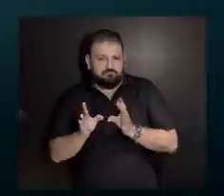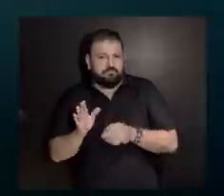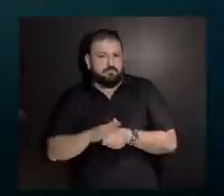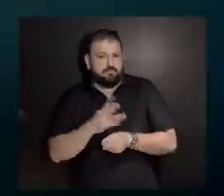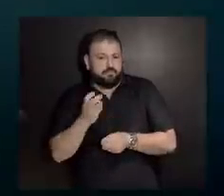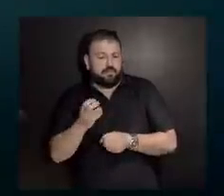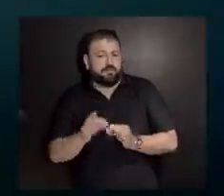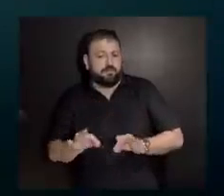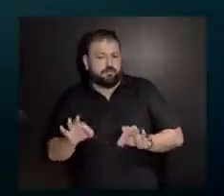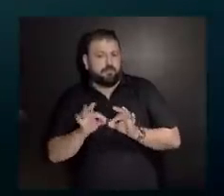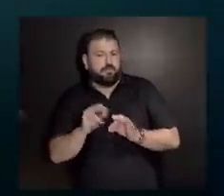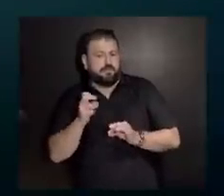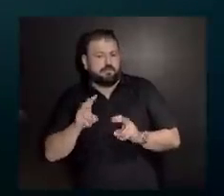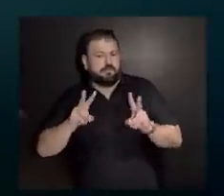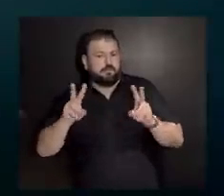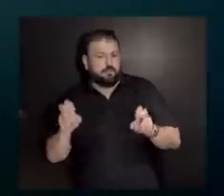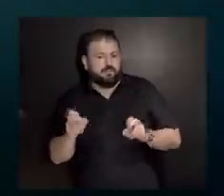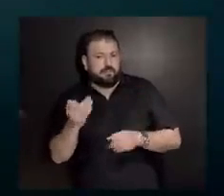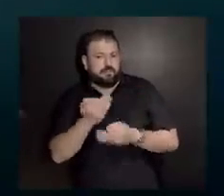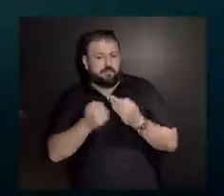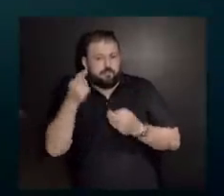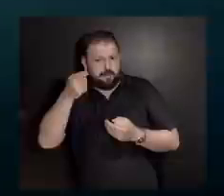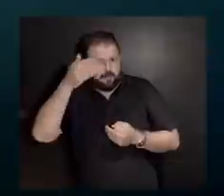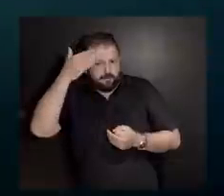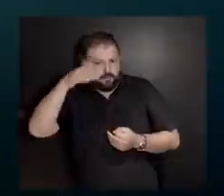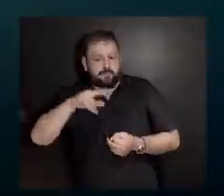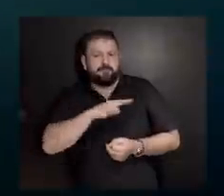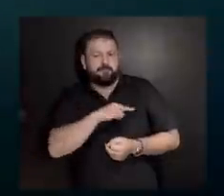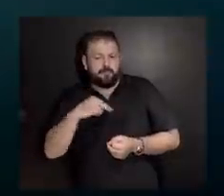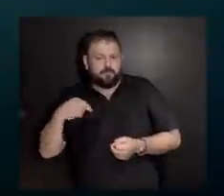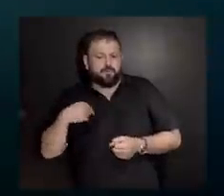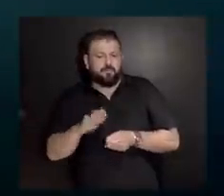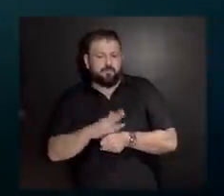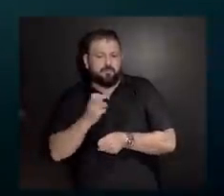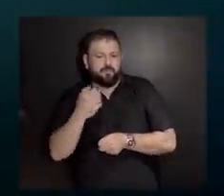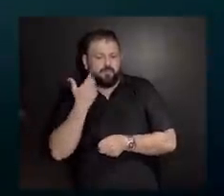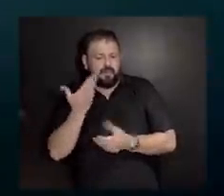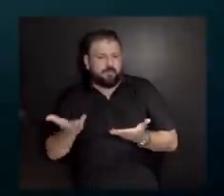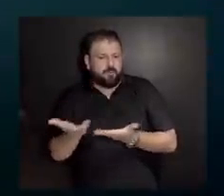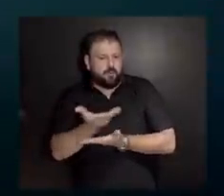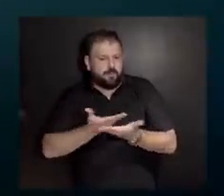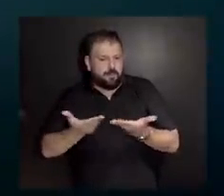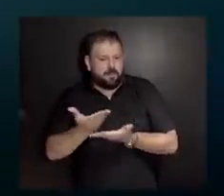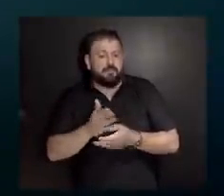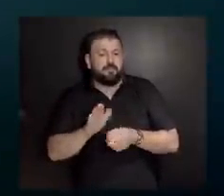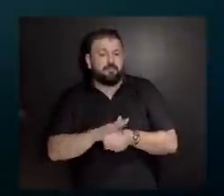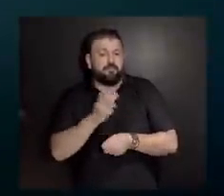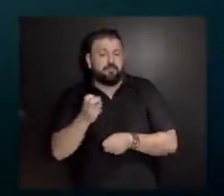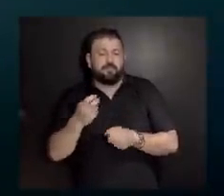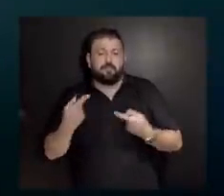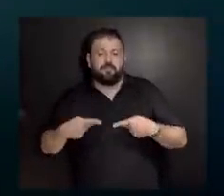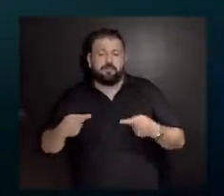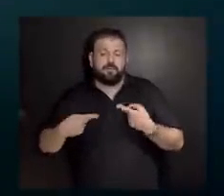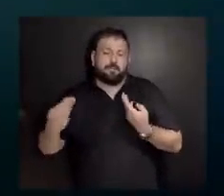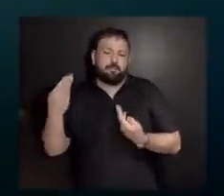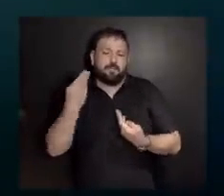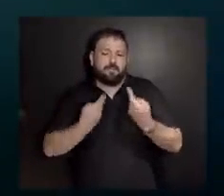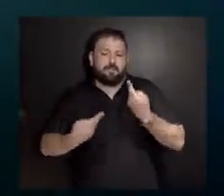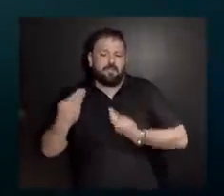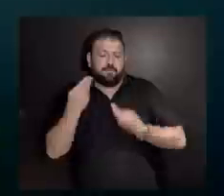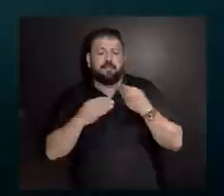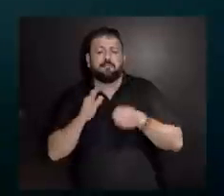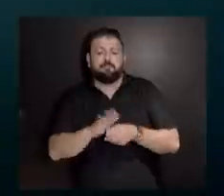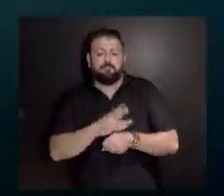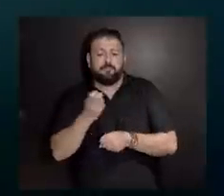eso es que es un tema extenso, pero que nosotros queríamos compartirles porque son de las llamadas que más tenemos. Y de hecho, bueno, pues aquí